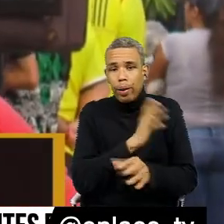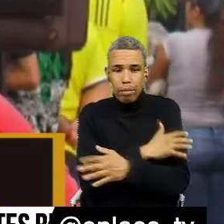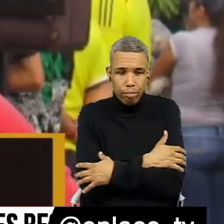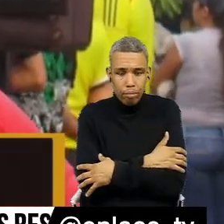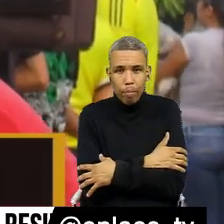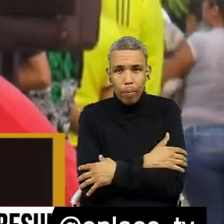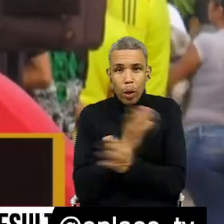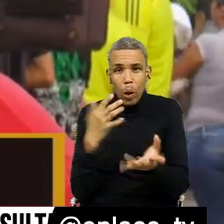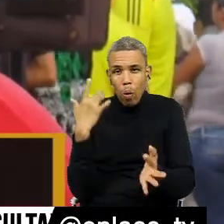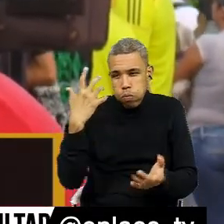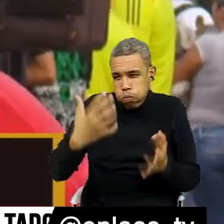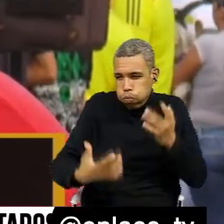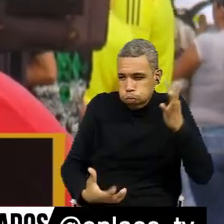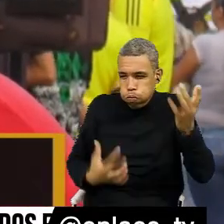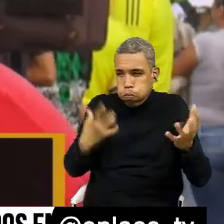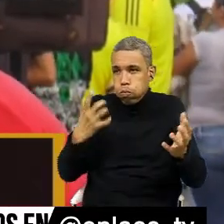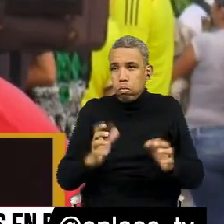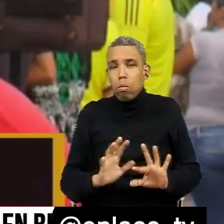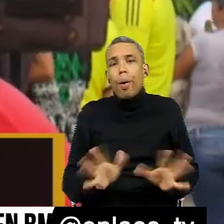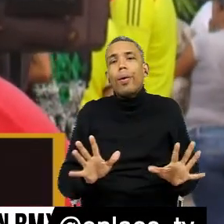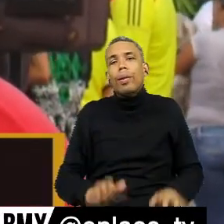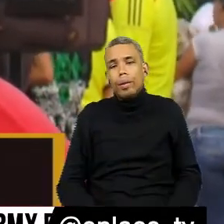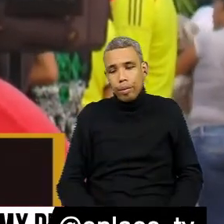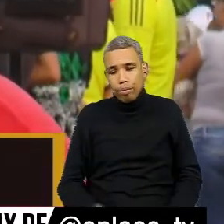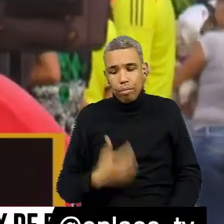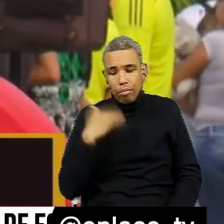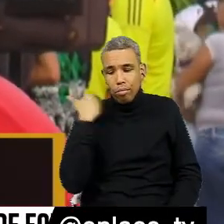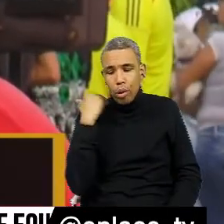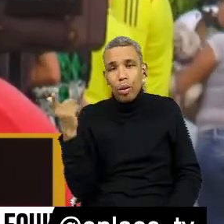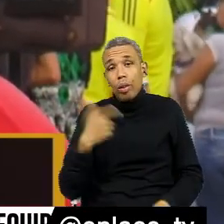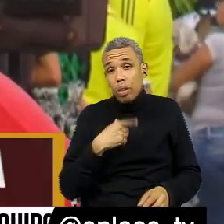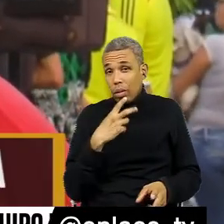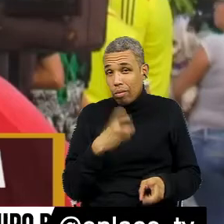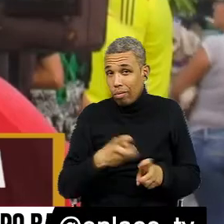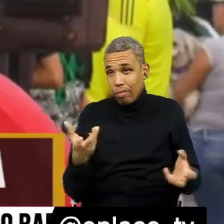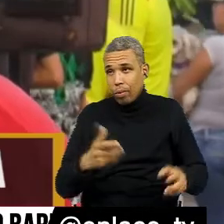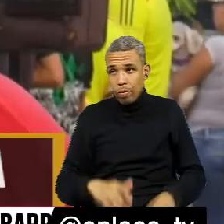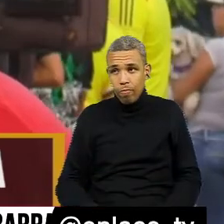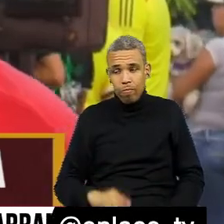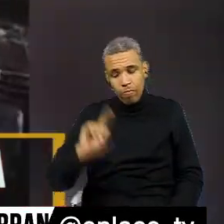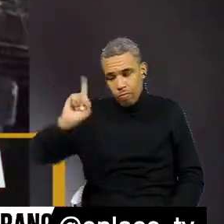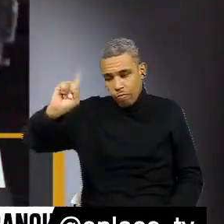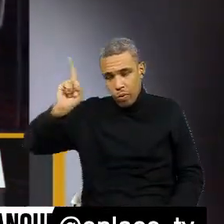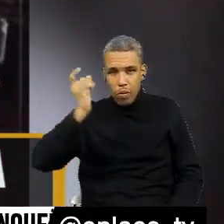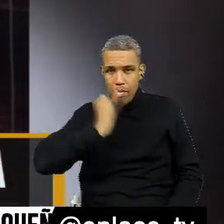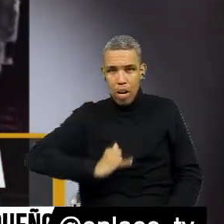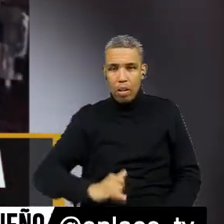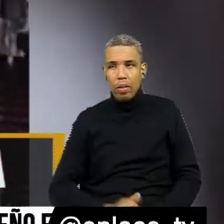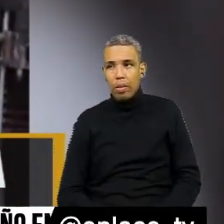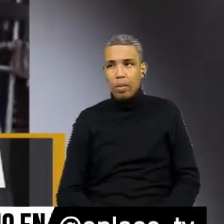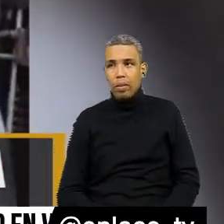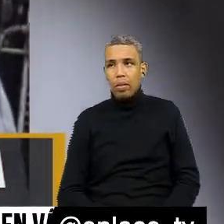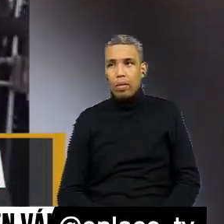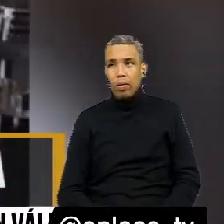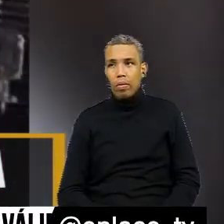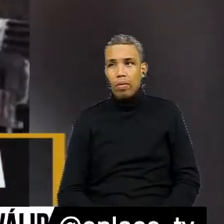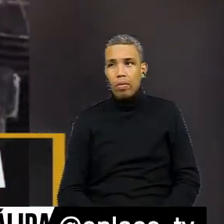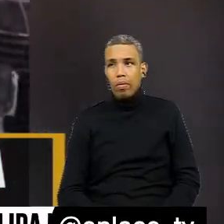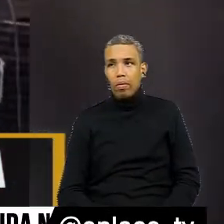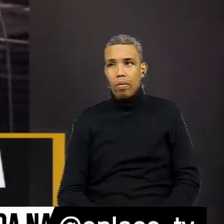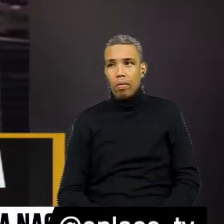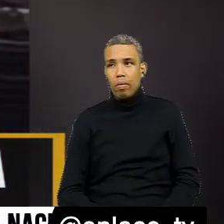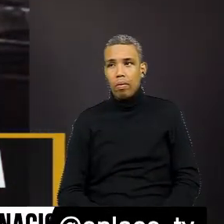gobierno no nos robe nuestros vehículos y no vaya a perder lo quemado. Te rechazamos rotundamente. Estas son las ruinas que están quedando causa